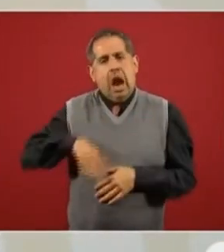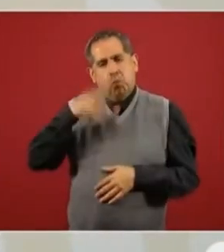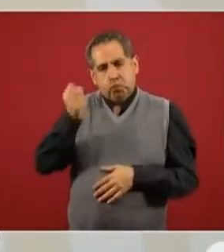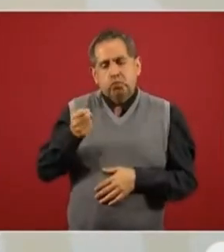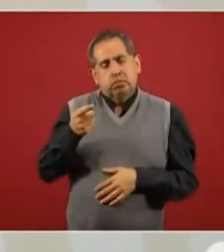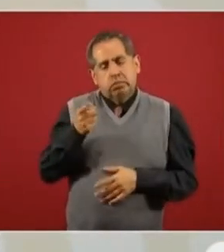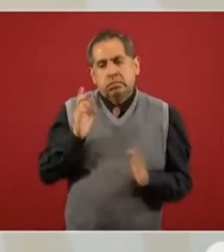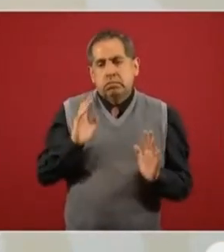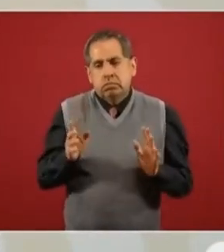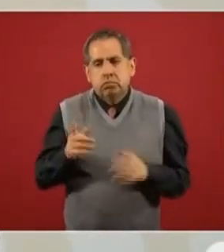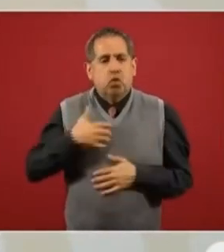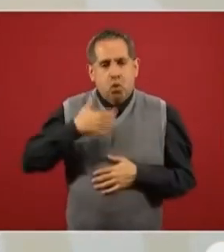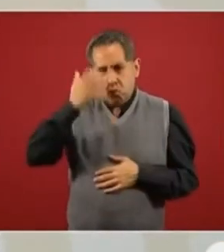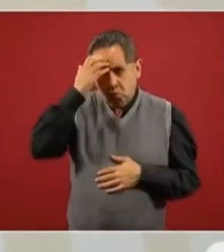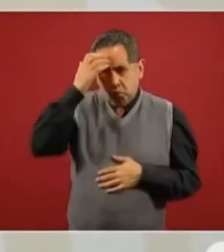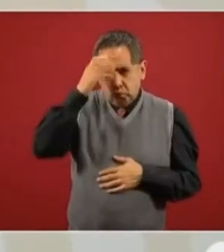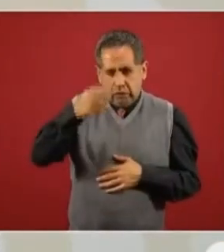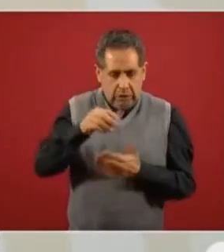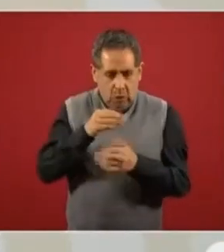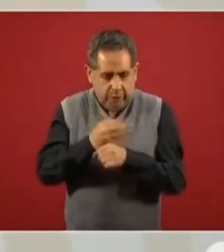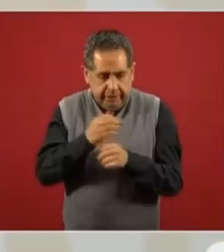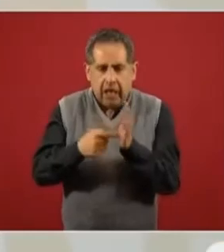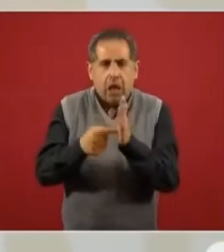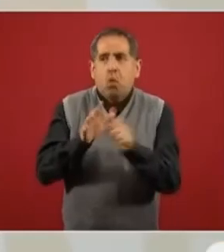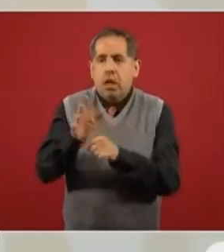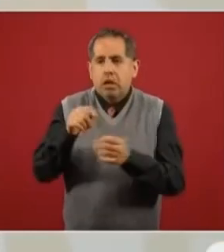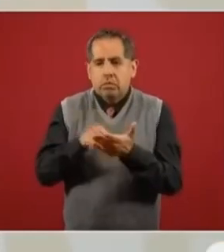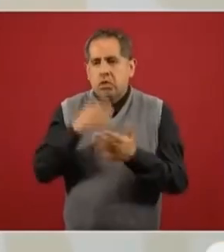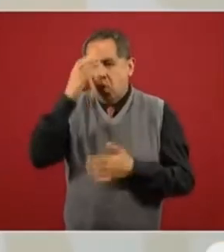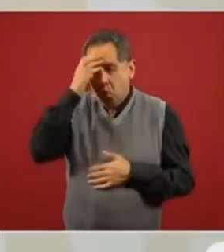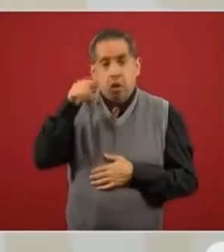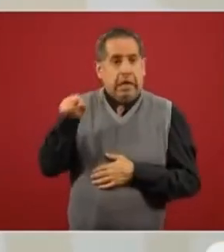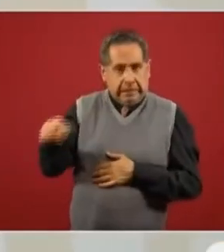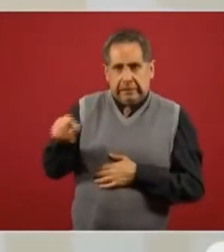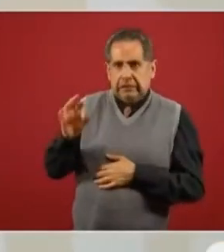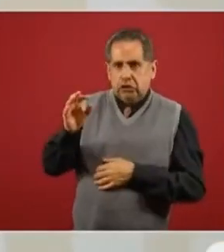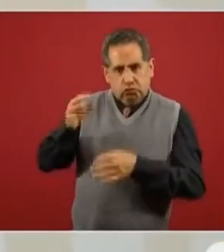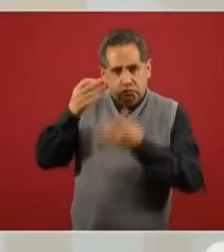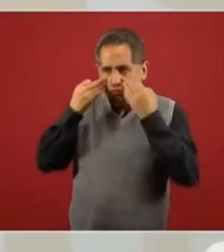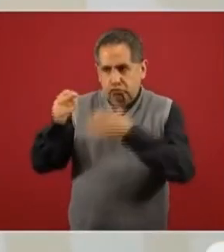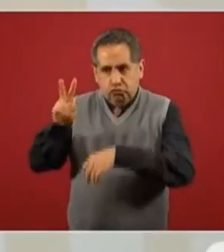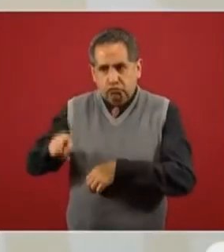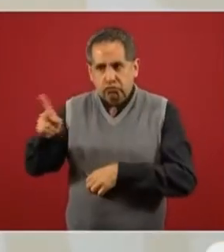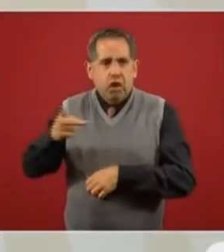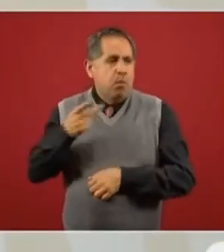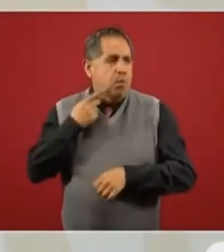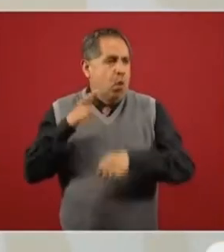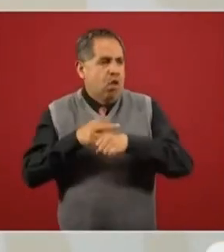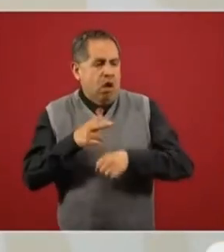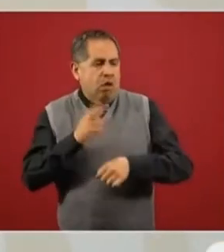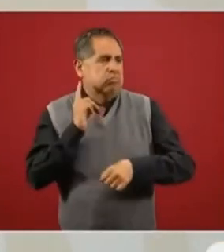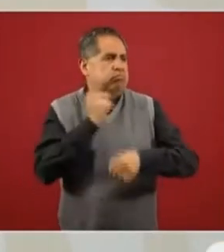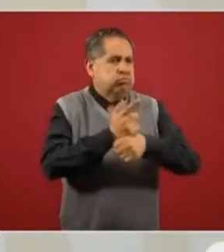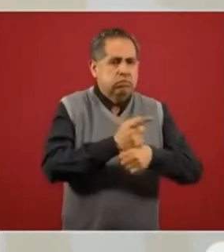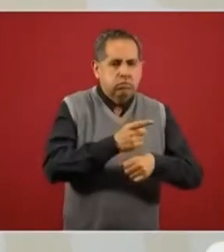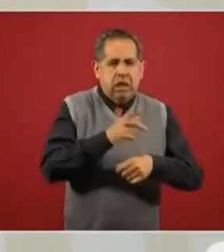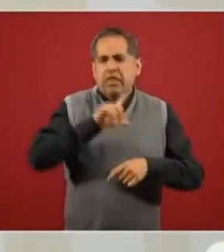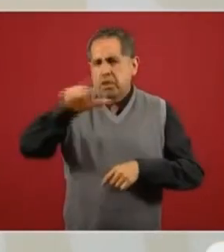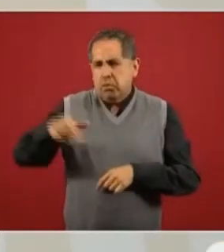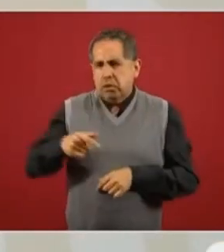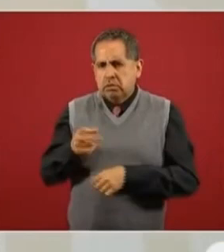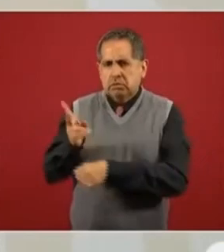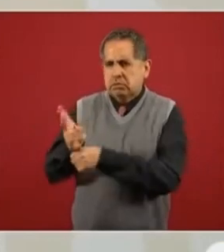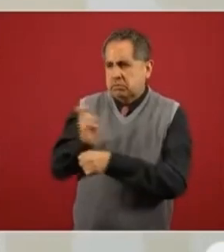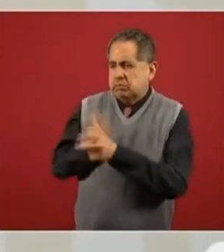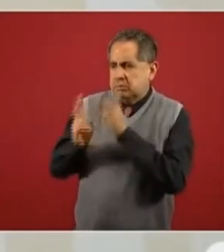abuso. Y conozco, aunque no tengo en este momento los detalles, que ha actuado la Procuraduría Federal del Consumidor. Con mucho gusto podemos